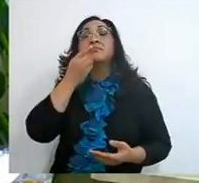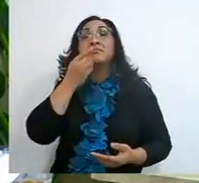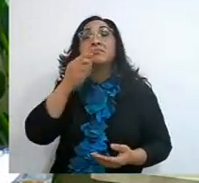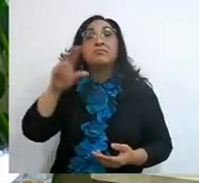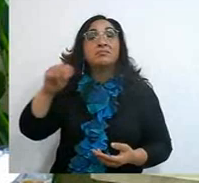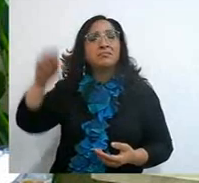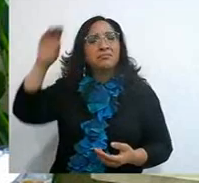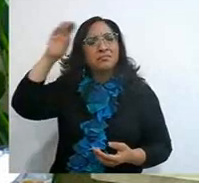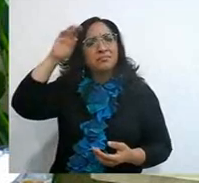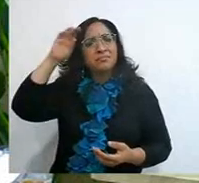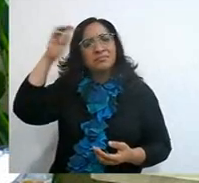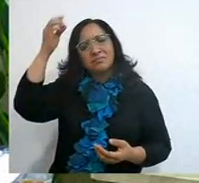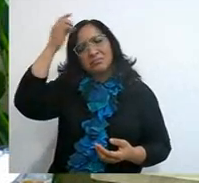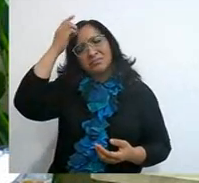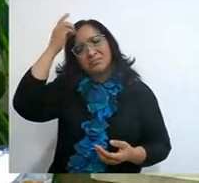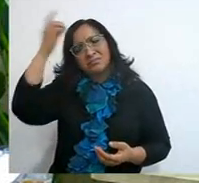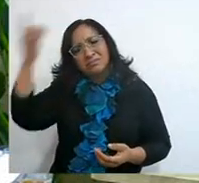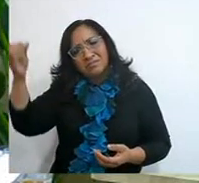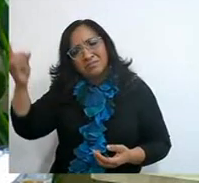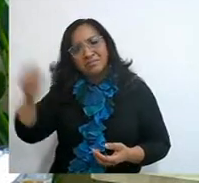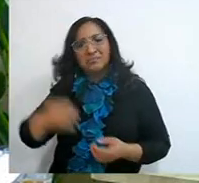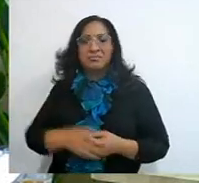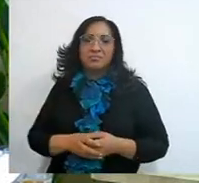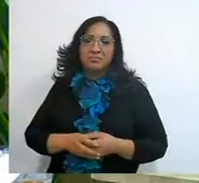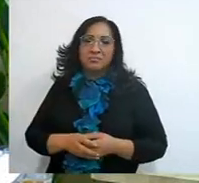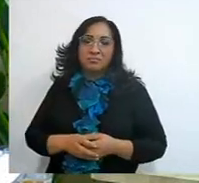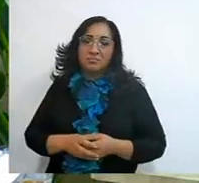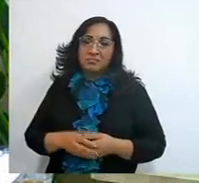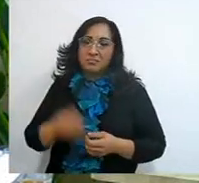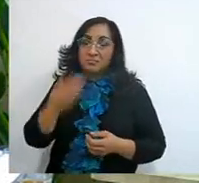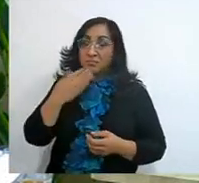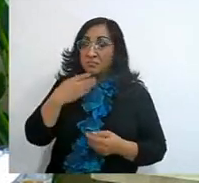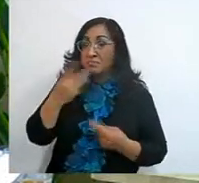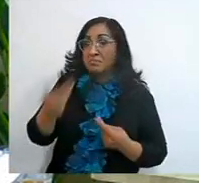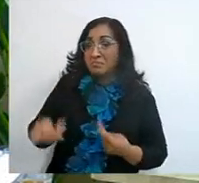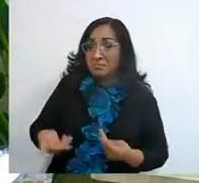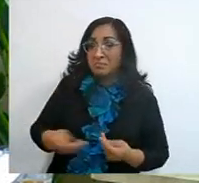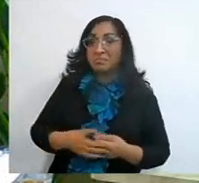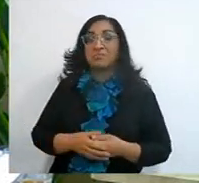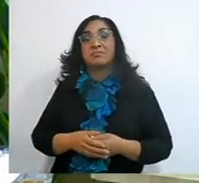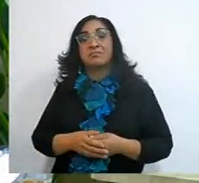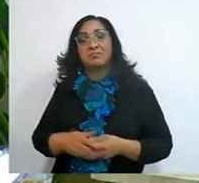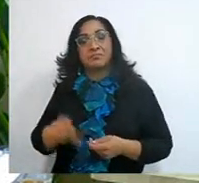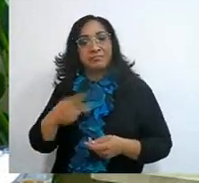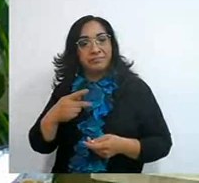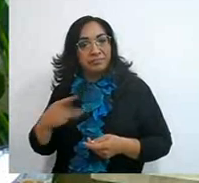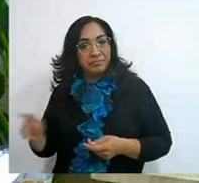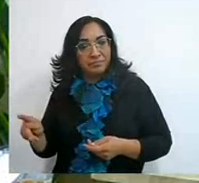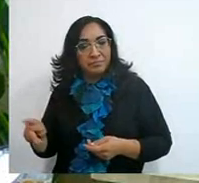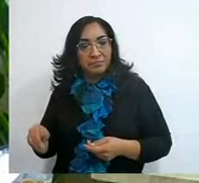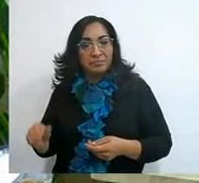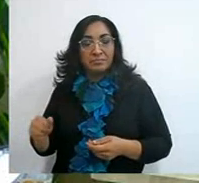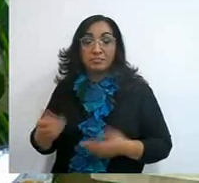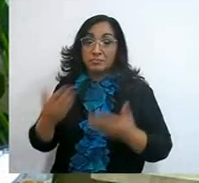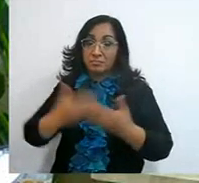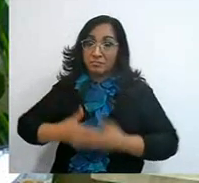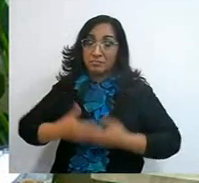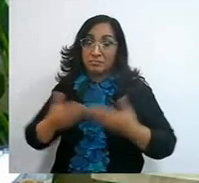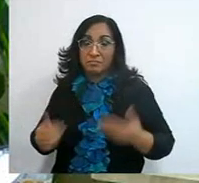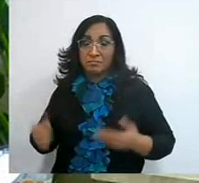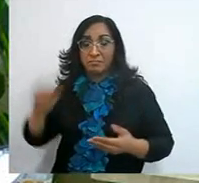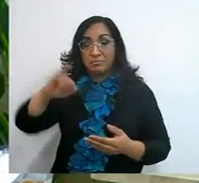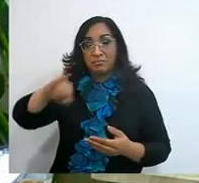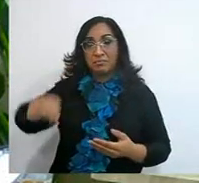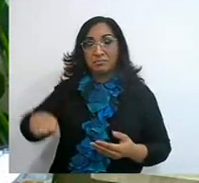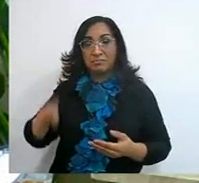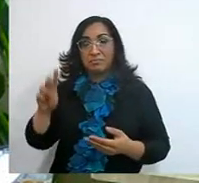cómo están ahora? El judaísmo. Ya le hablé en general de otras congregaciones. Ah, pero ahora el judaísmo.